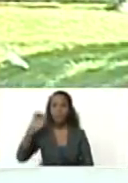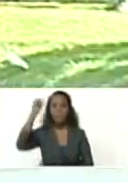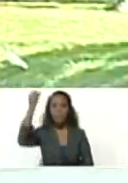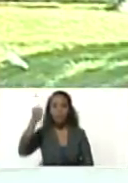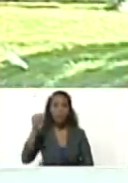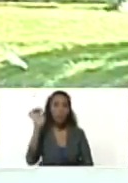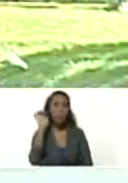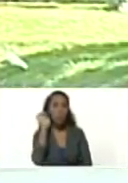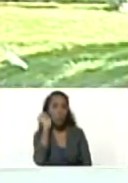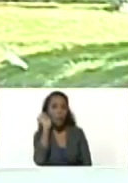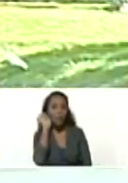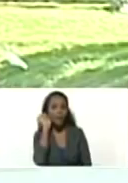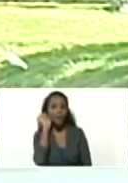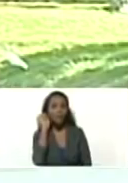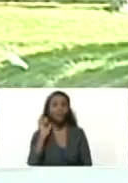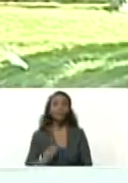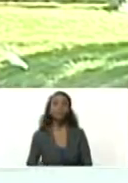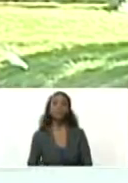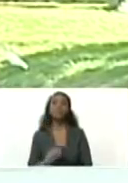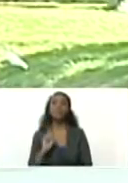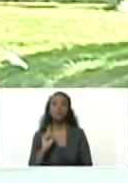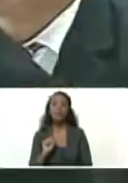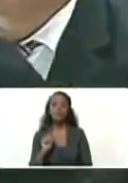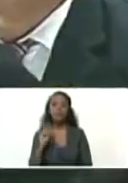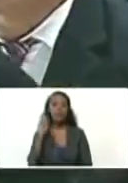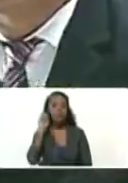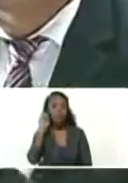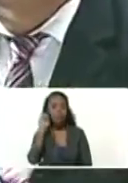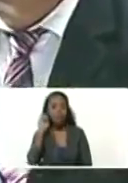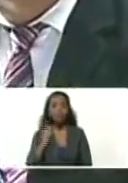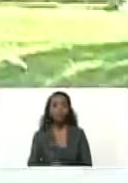Estefan García, Stephanie García.